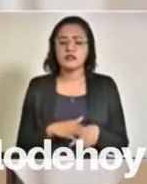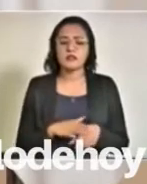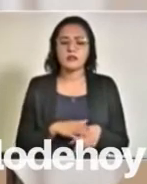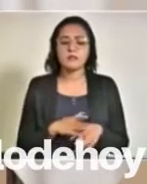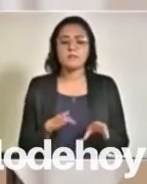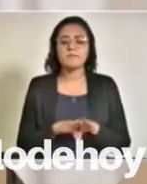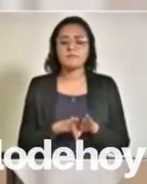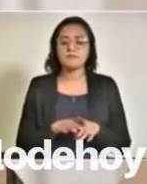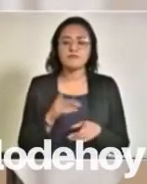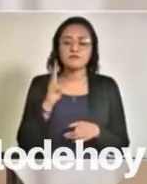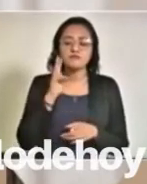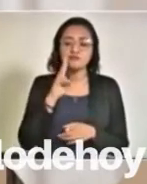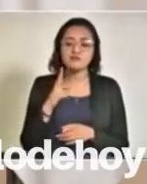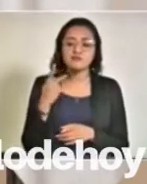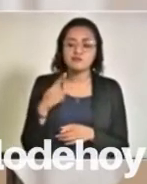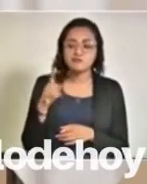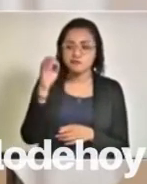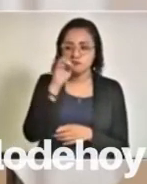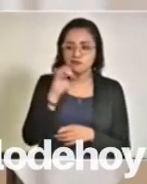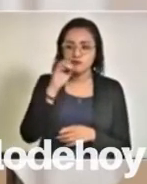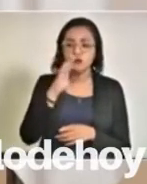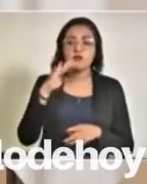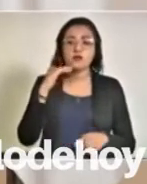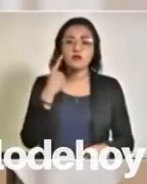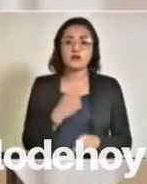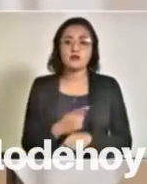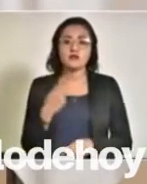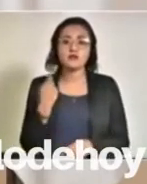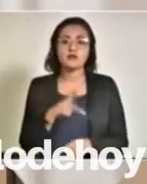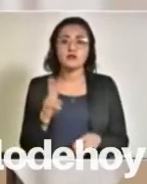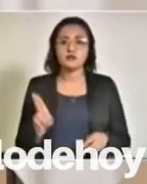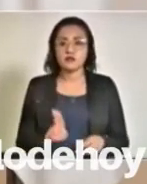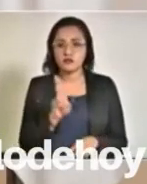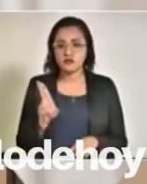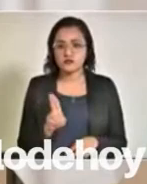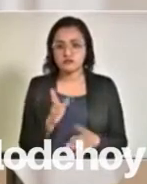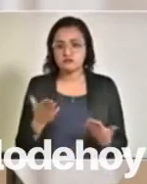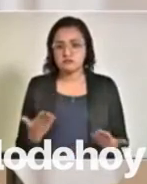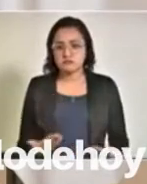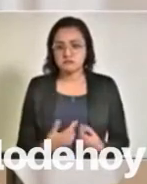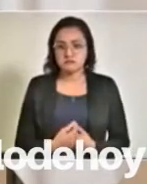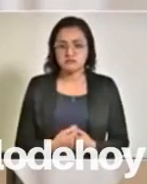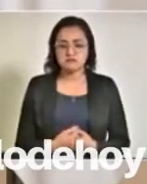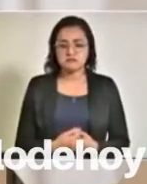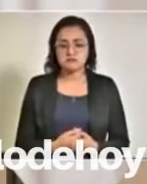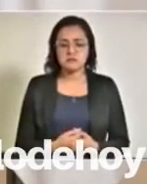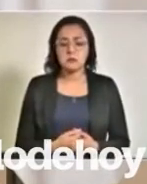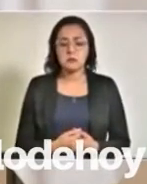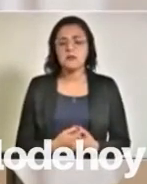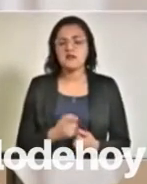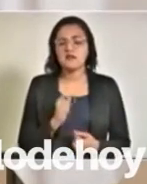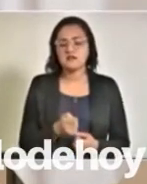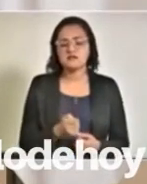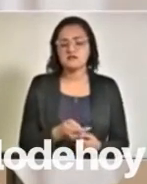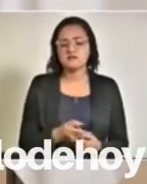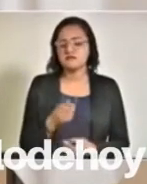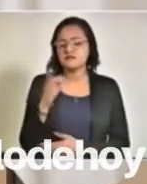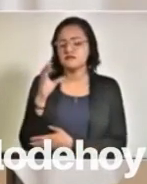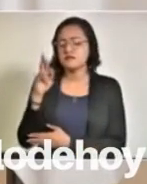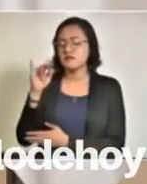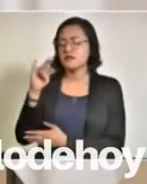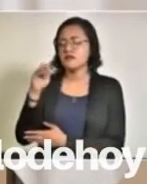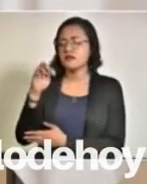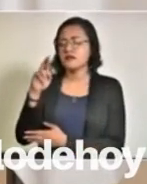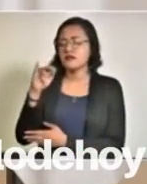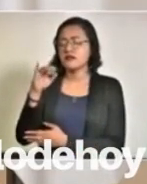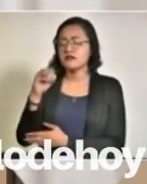que se le ha permitido utilizar qué es un criterio de oportunidades la colaboración